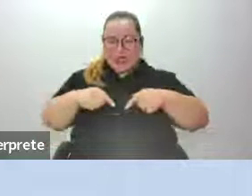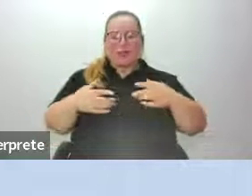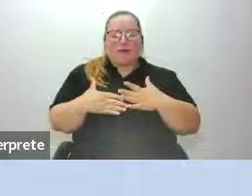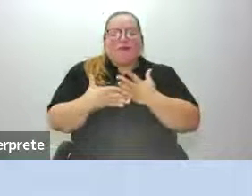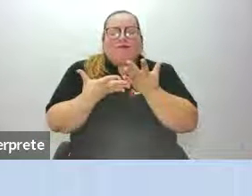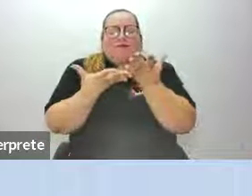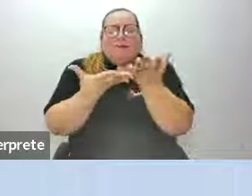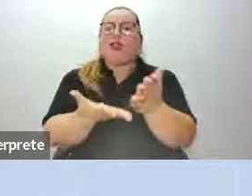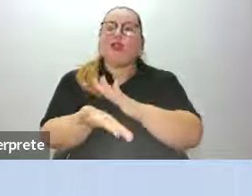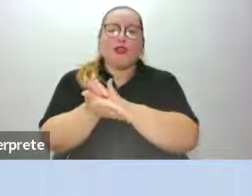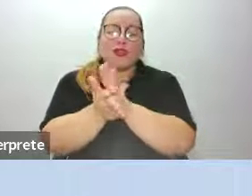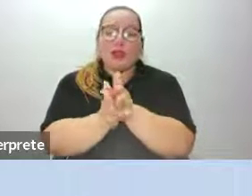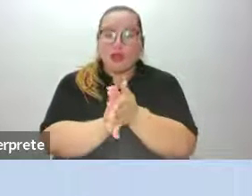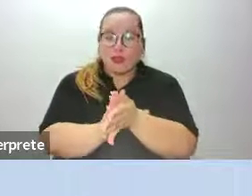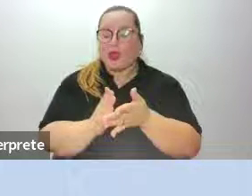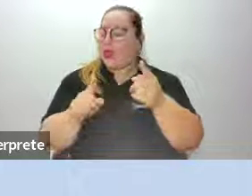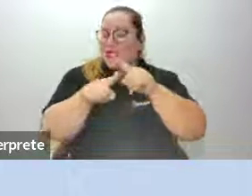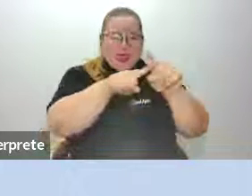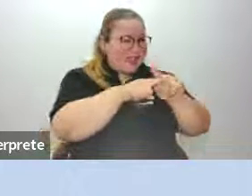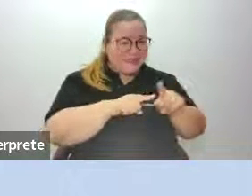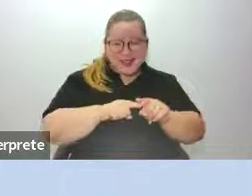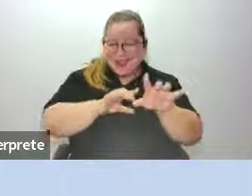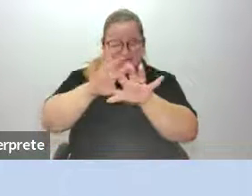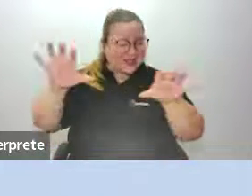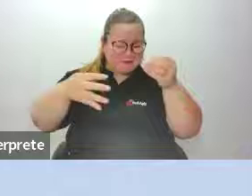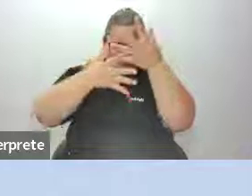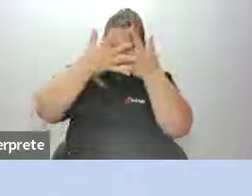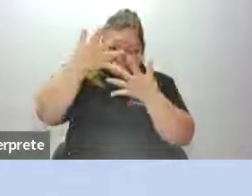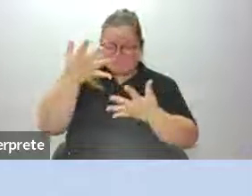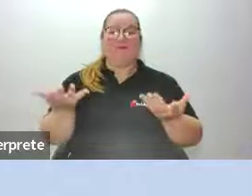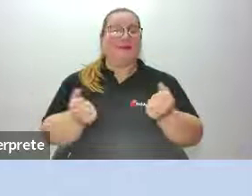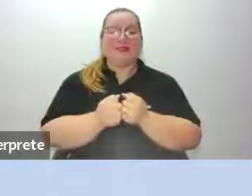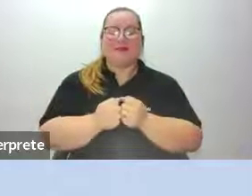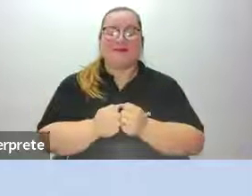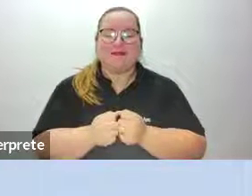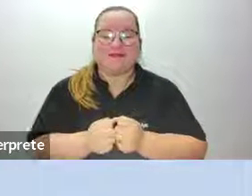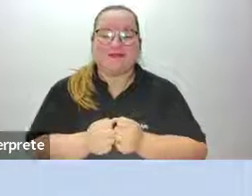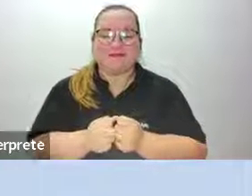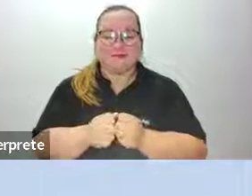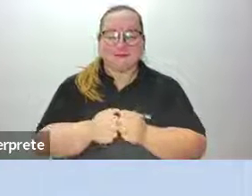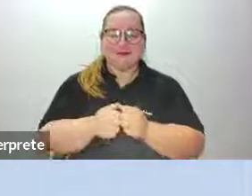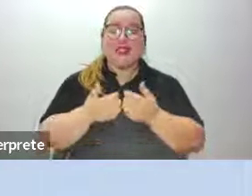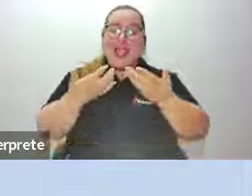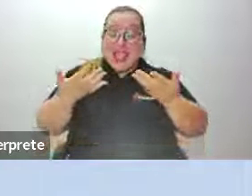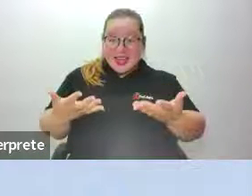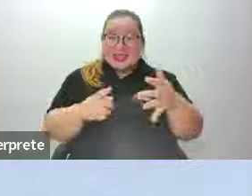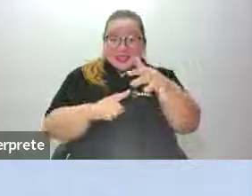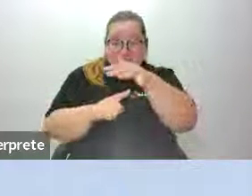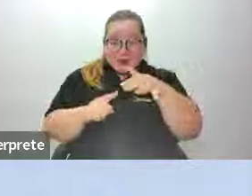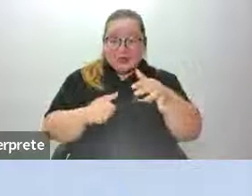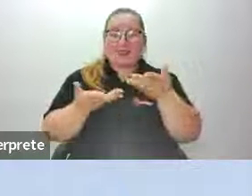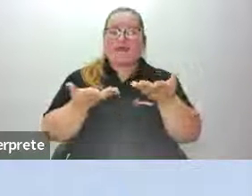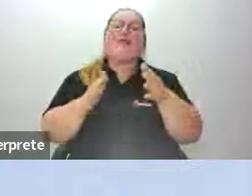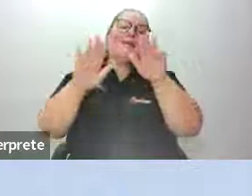expresar muchas, infinitas posibilidades, infinitas cosas. En ese sentido, así como todas las